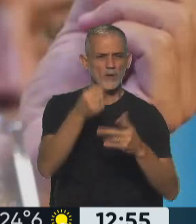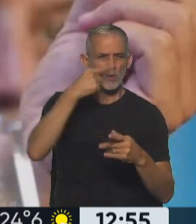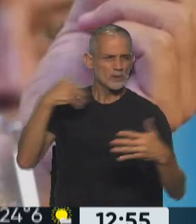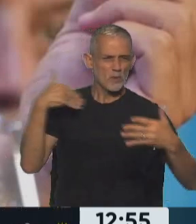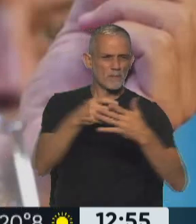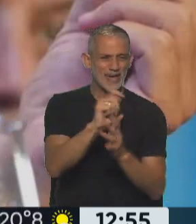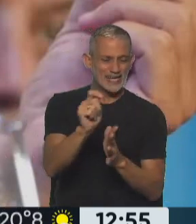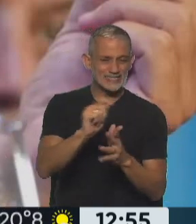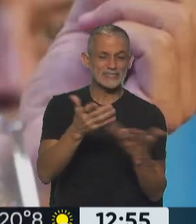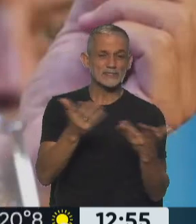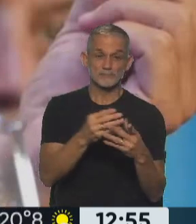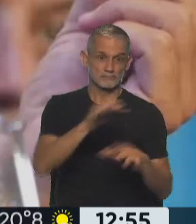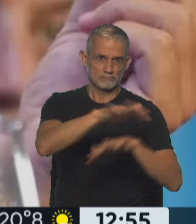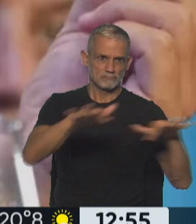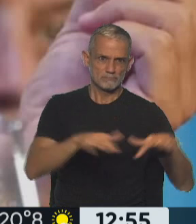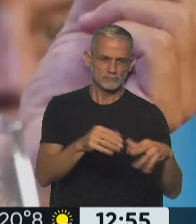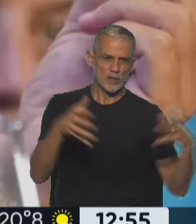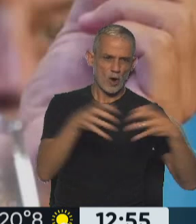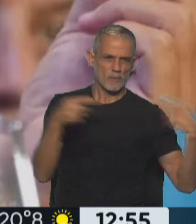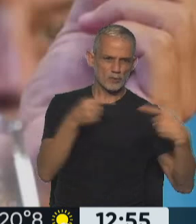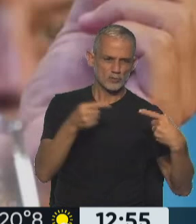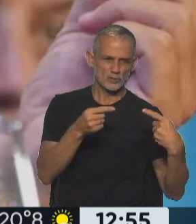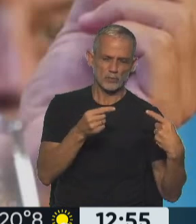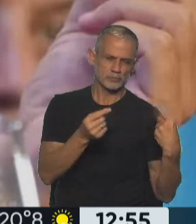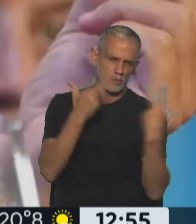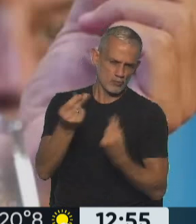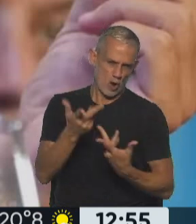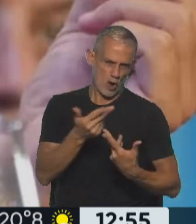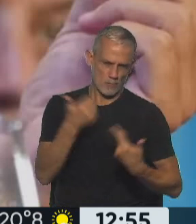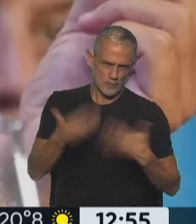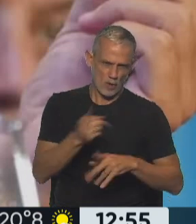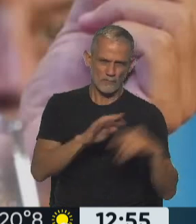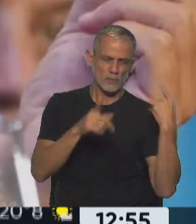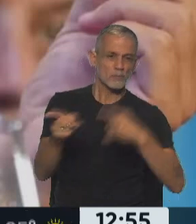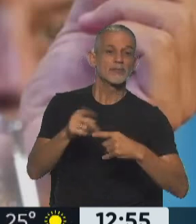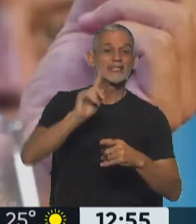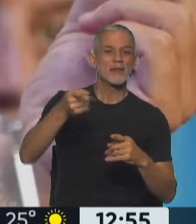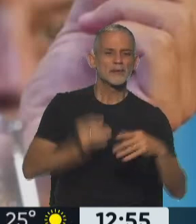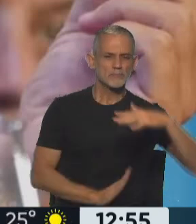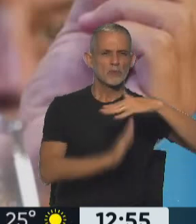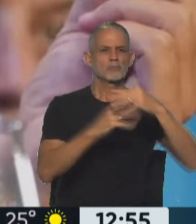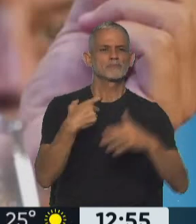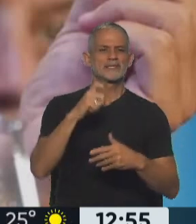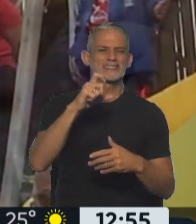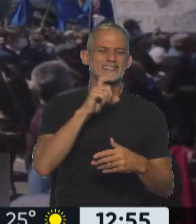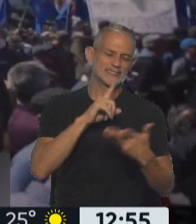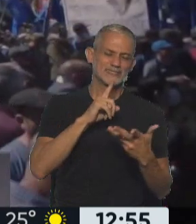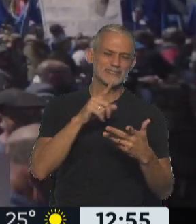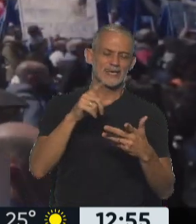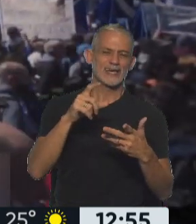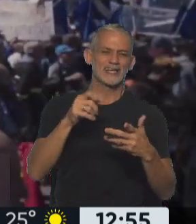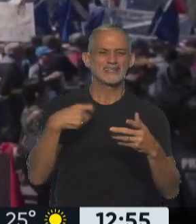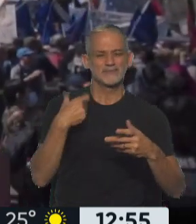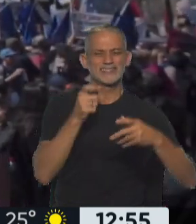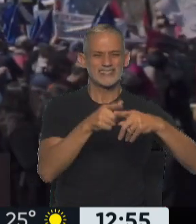últimos meses el rechazo del opositor Frente Amplio y también de la Central Única de Trabajadores, que además